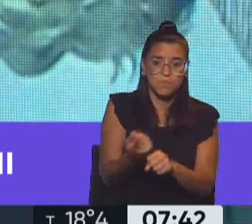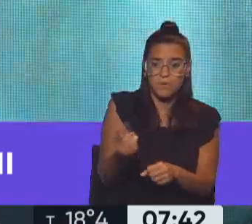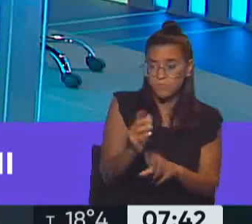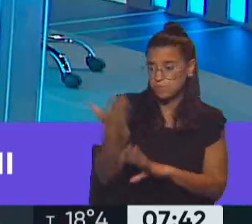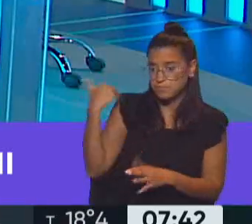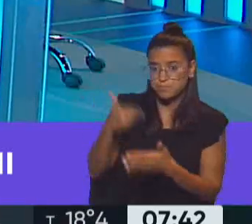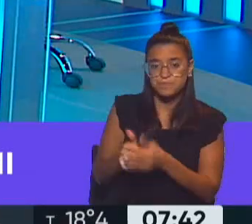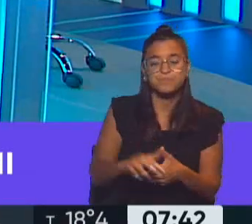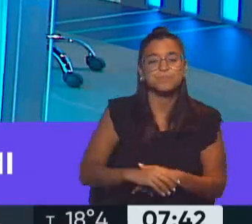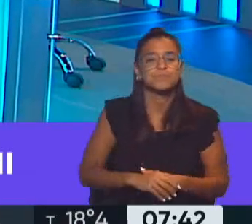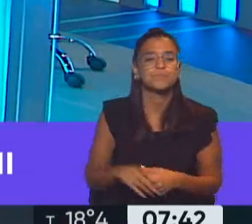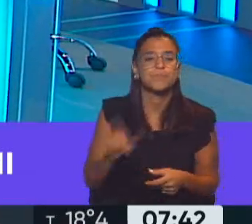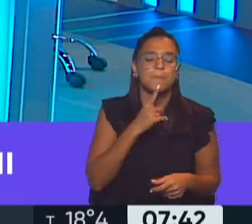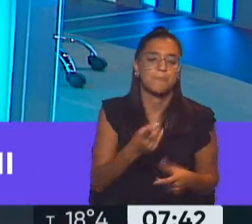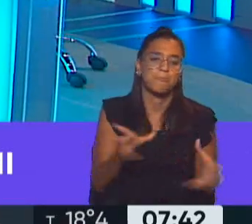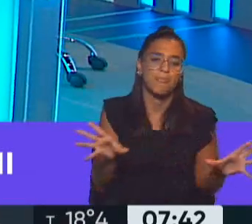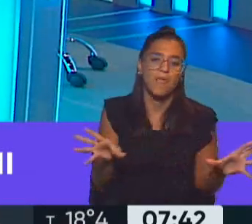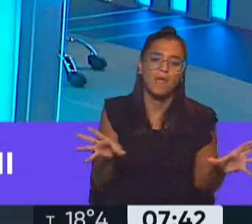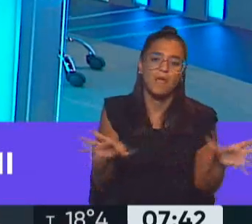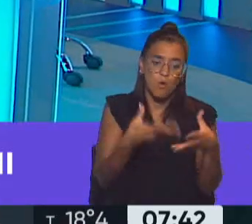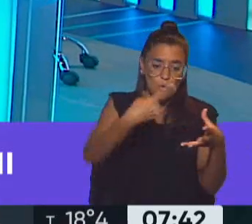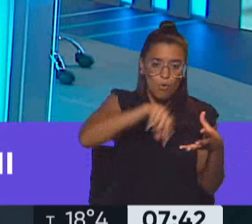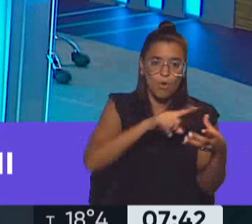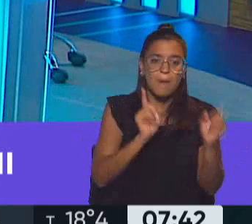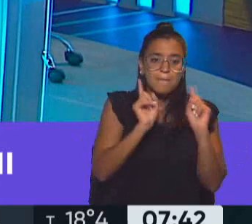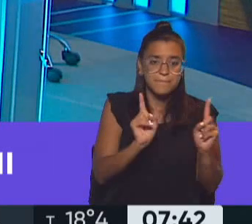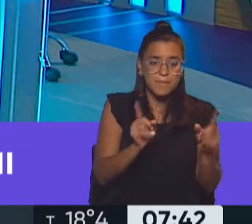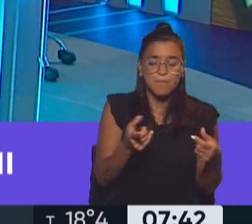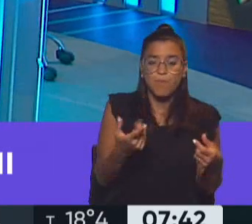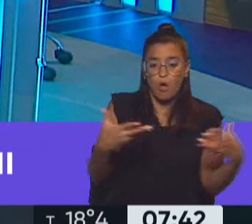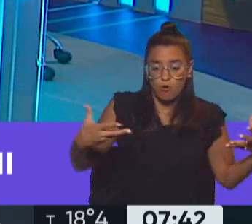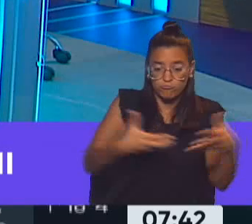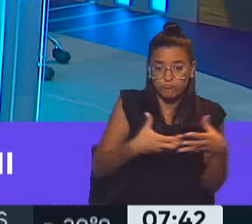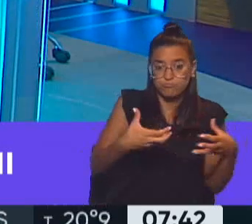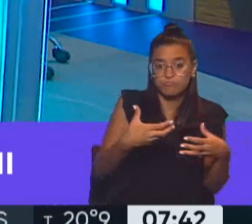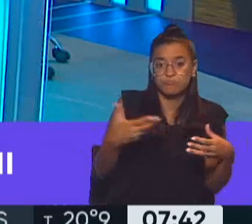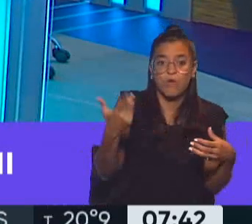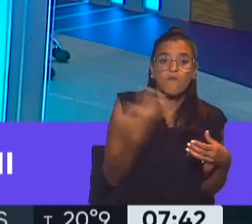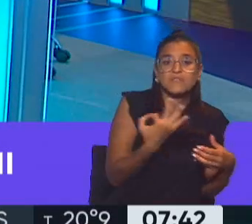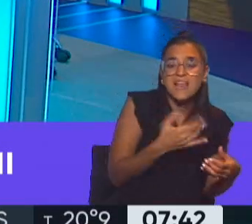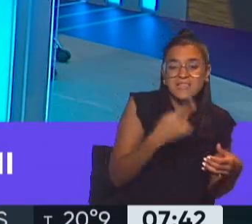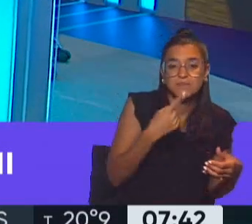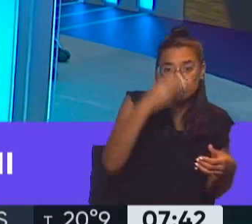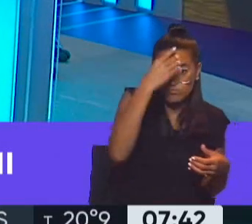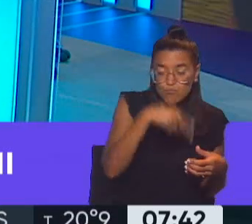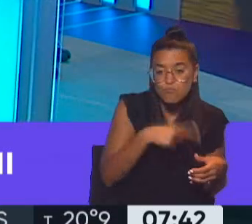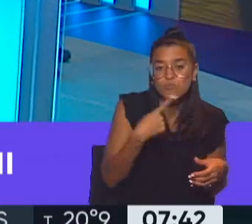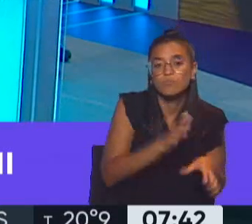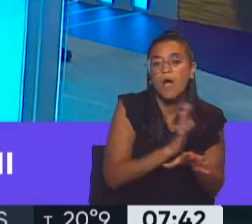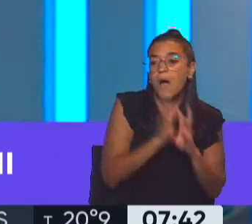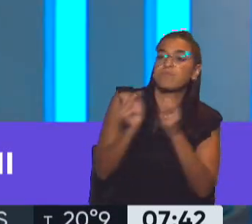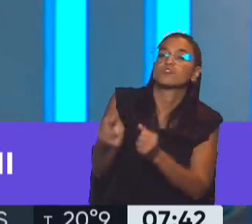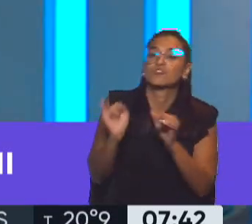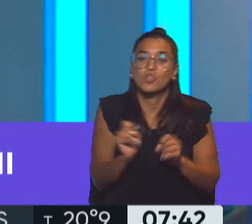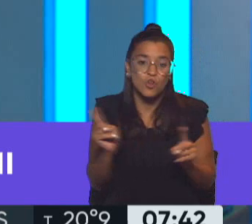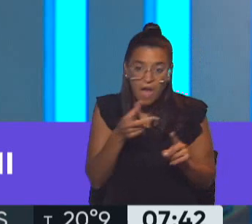Y ahora, el silencio de una parte del propio oficialismo que no sale a decir ni banco el acuerdo ni nada, no sale a decir